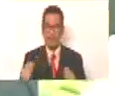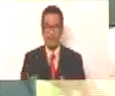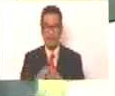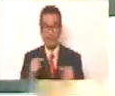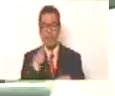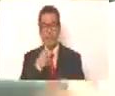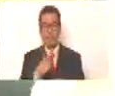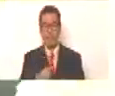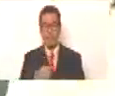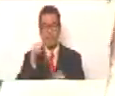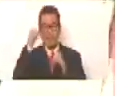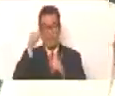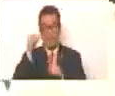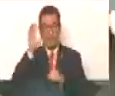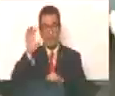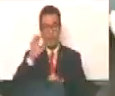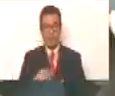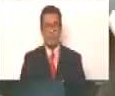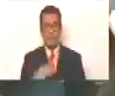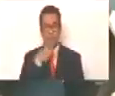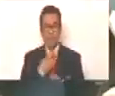patria! ¡Muchas gracias!